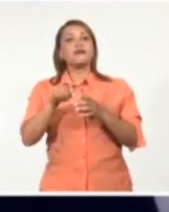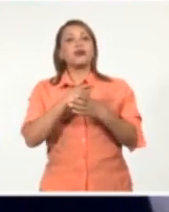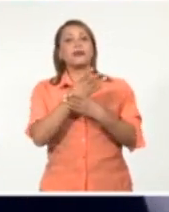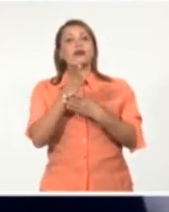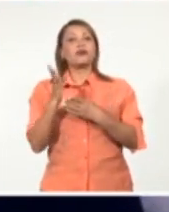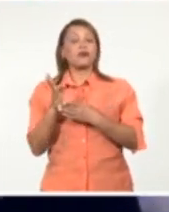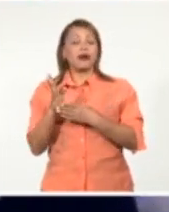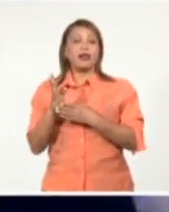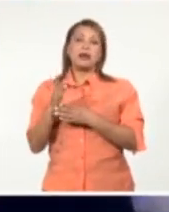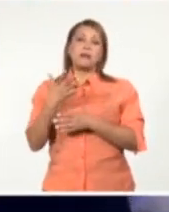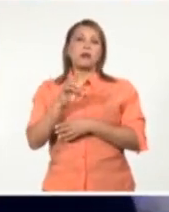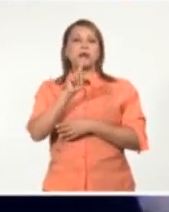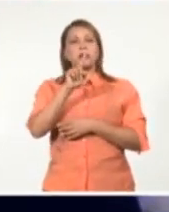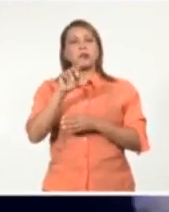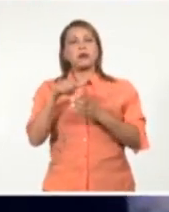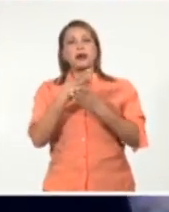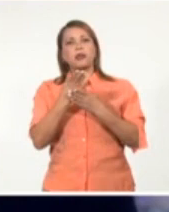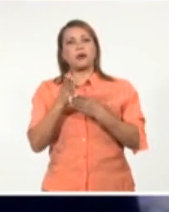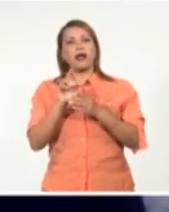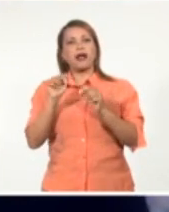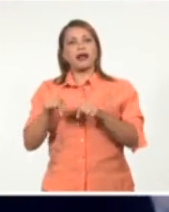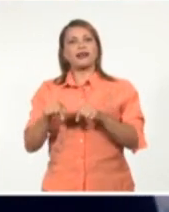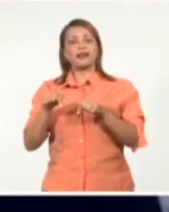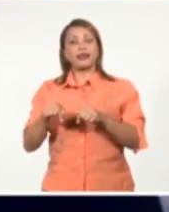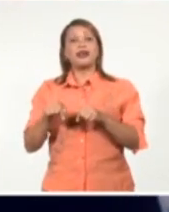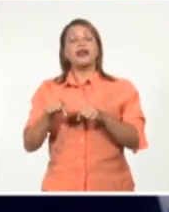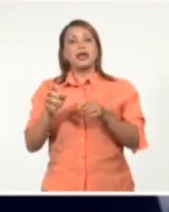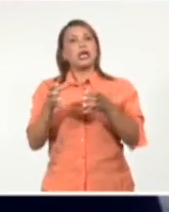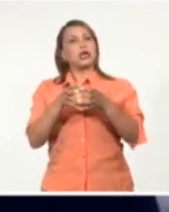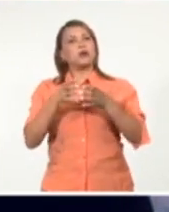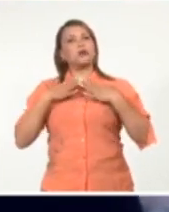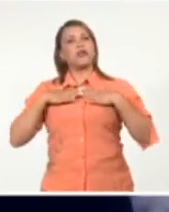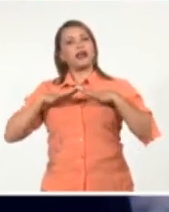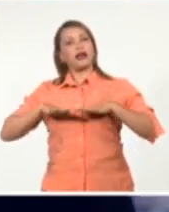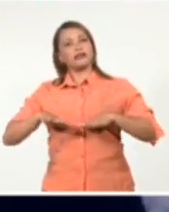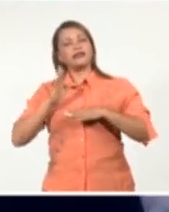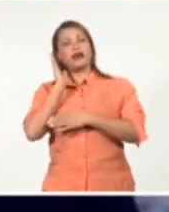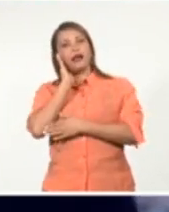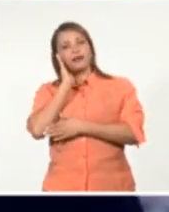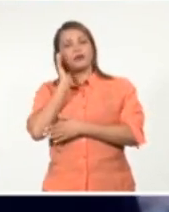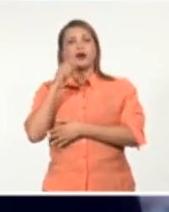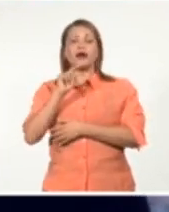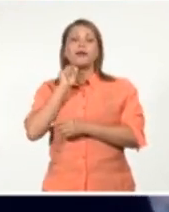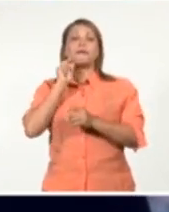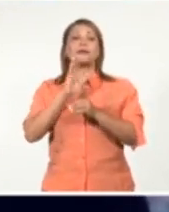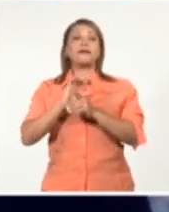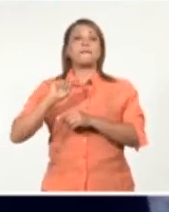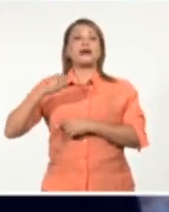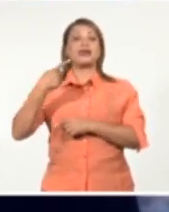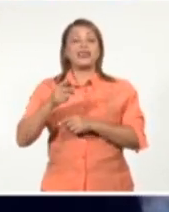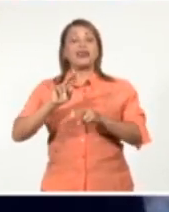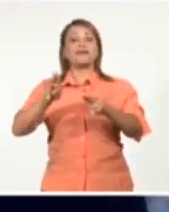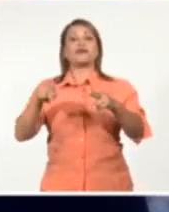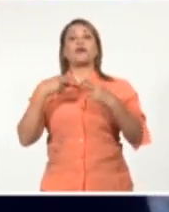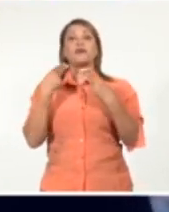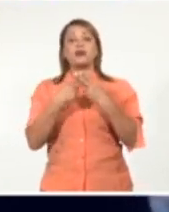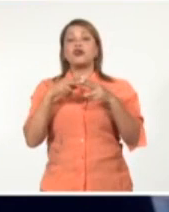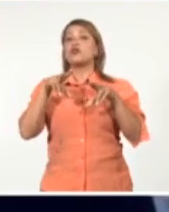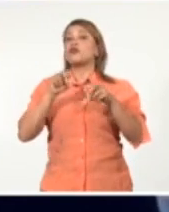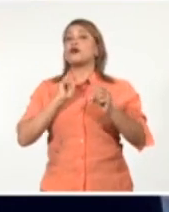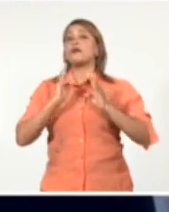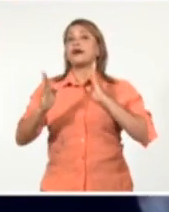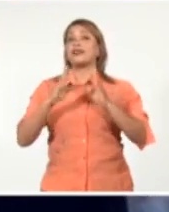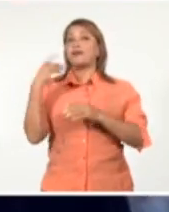son pasadas la una de la madrugada ya el equipo está descansando para mañana enfrentar una nueva jornada